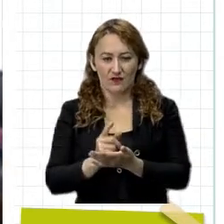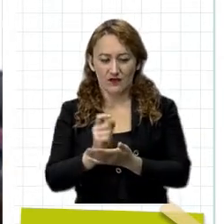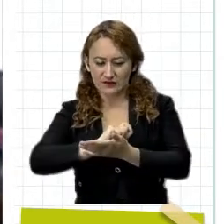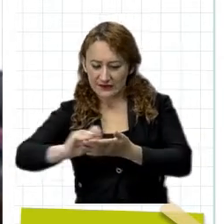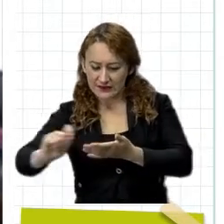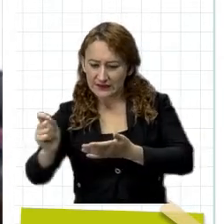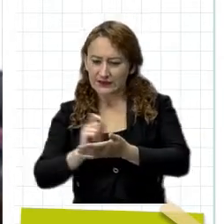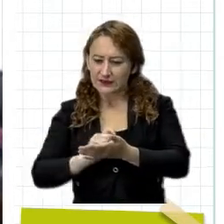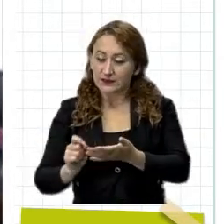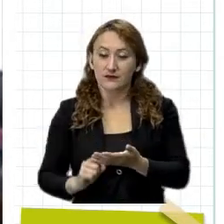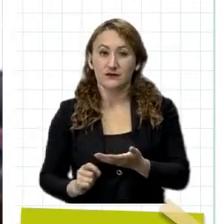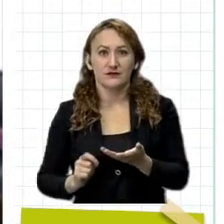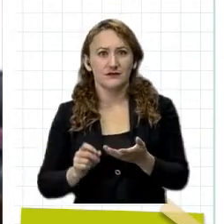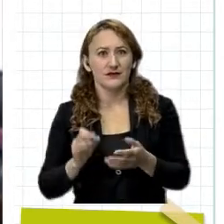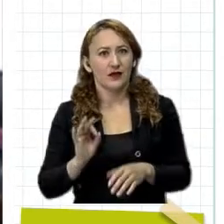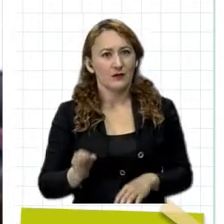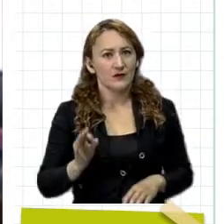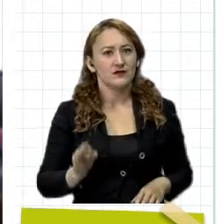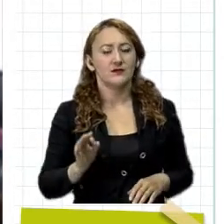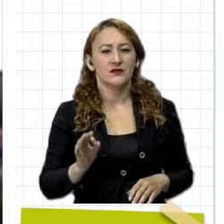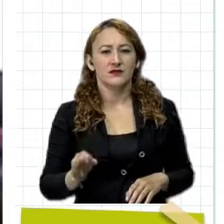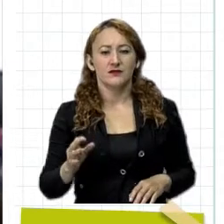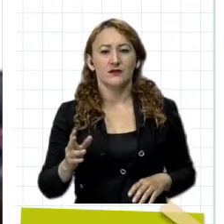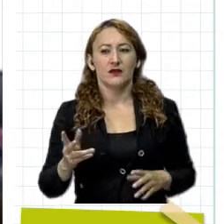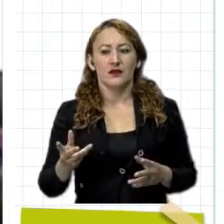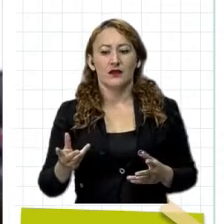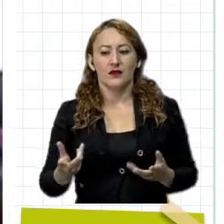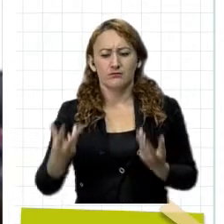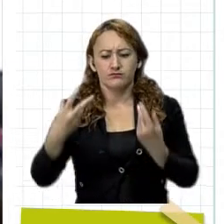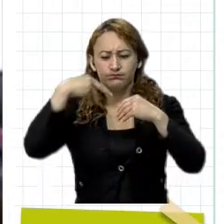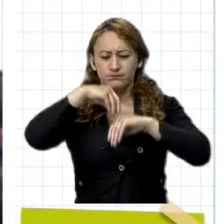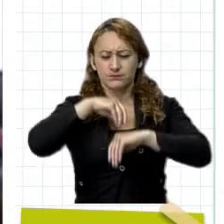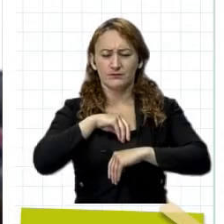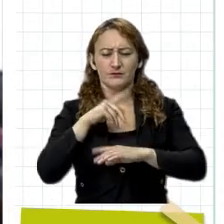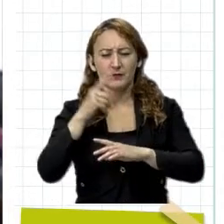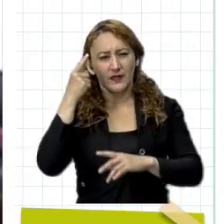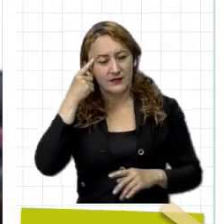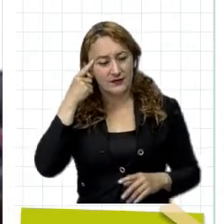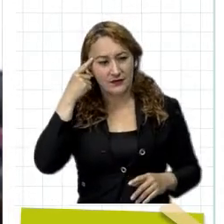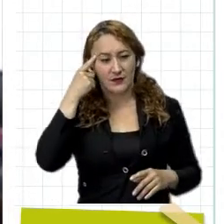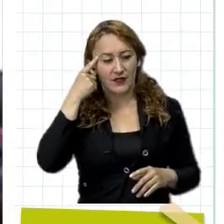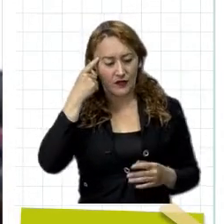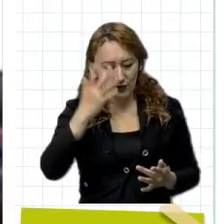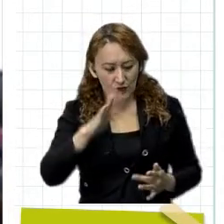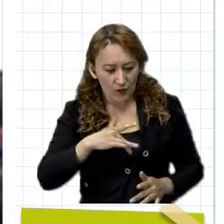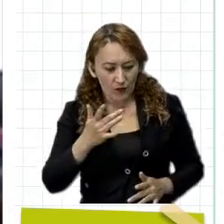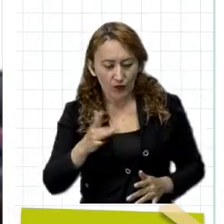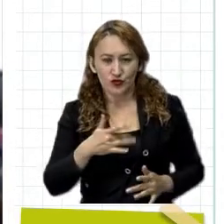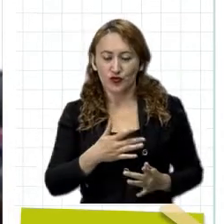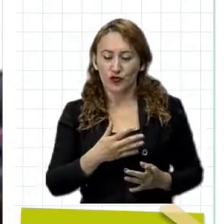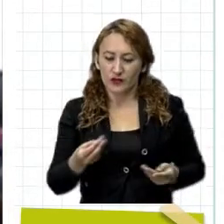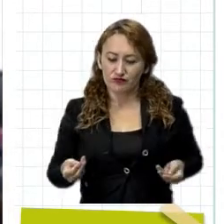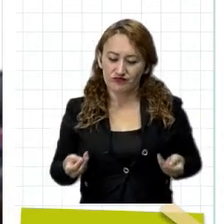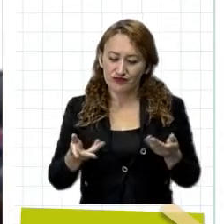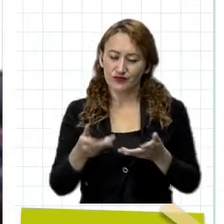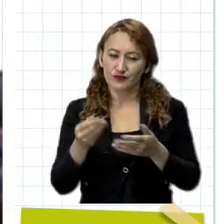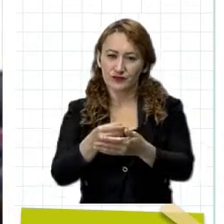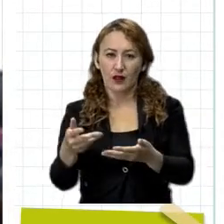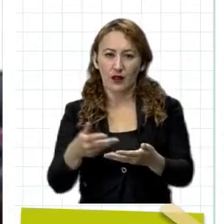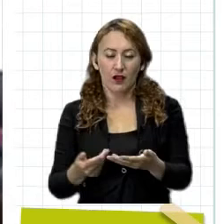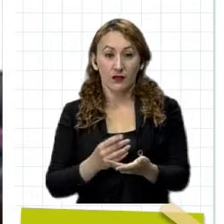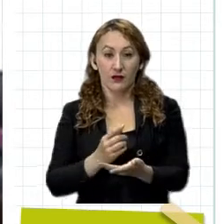estamos continuamente habitadas por los pensamientos y emociones que lo alimentan,